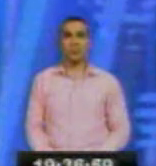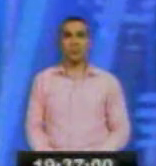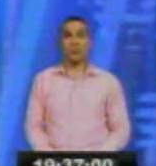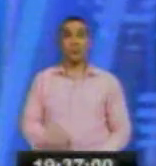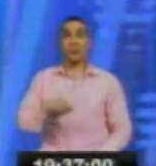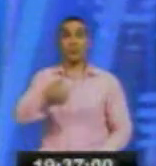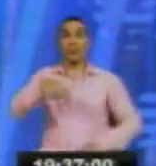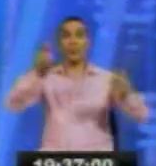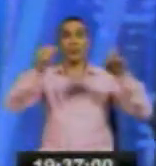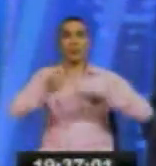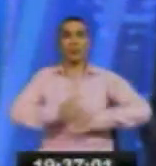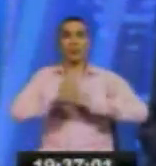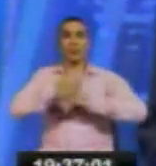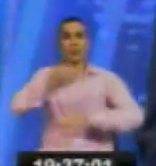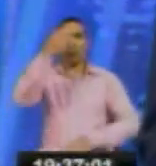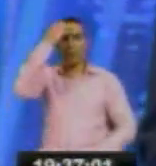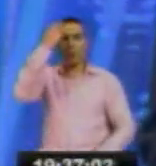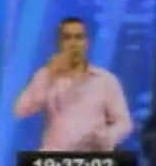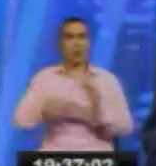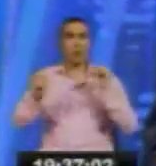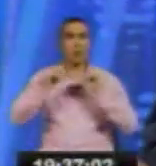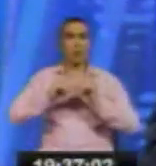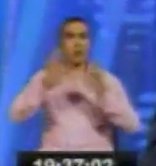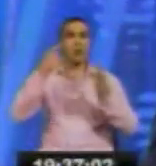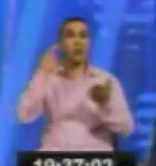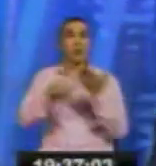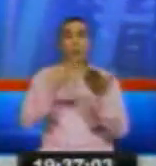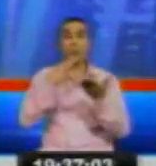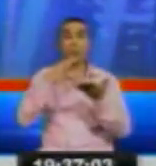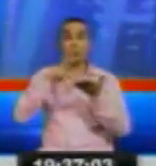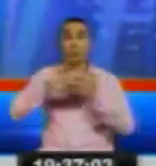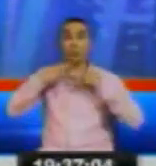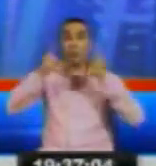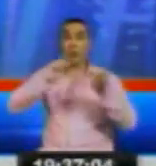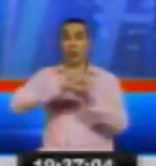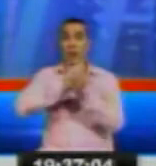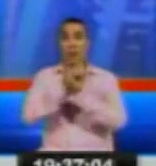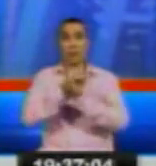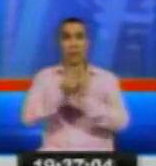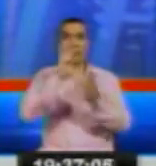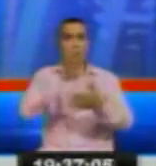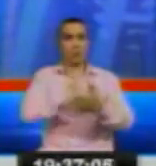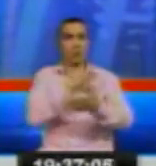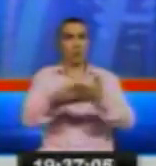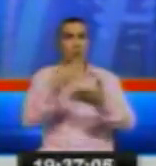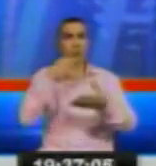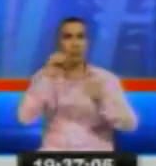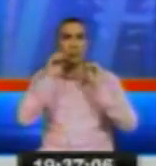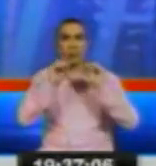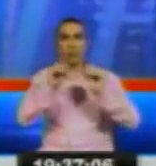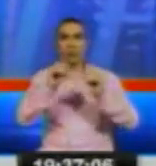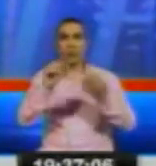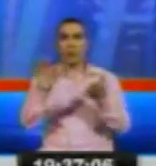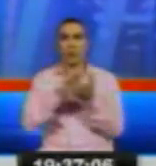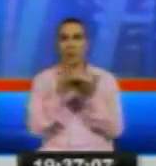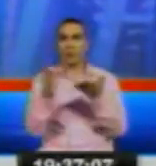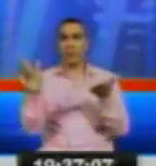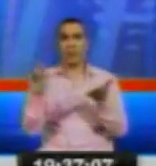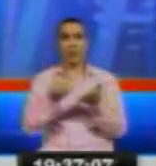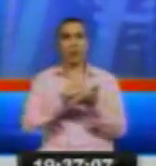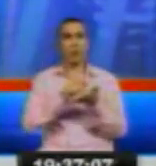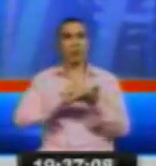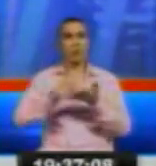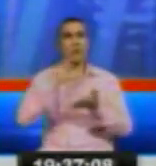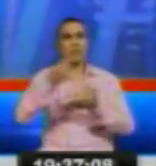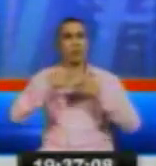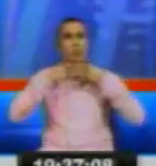Y en otro tema, autoridades educativas aclaran que aún no se han producido cambios en las mallas curriculares y textos escolares ante ciertos